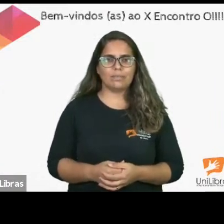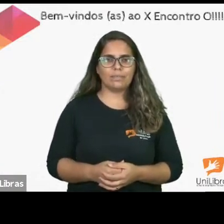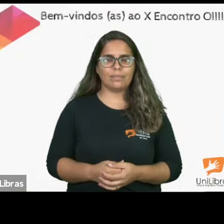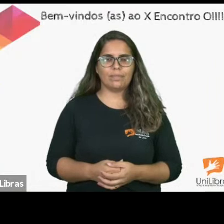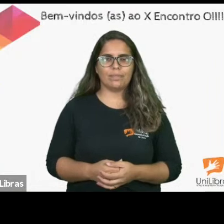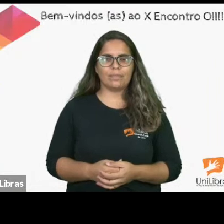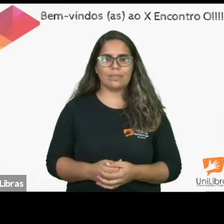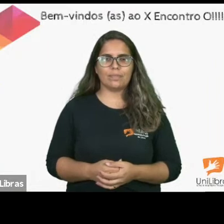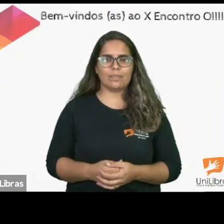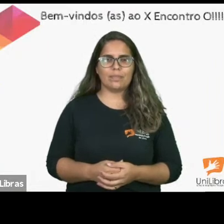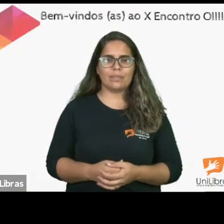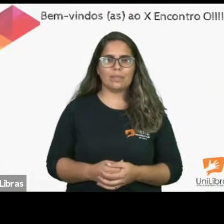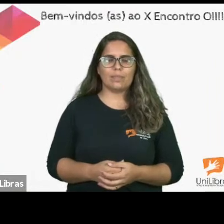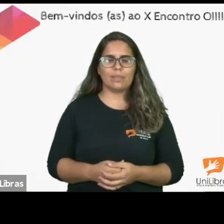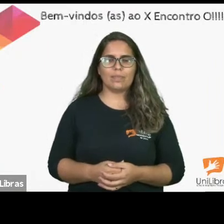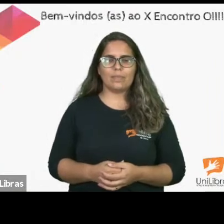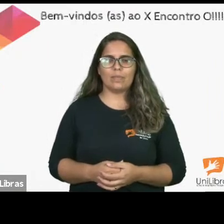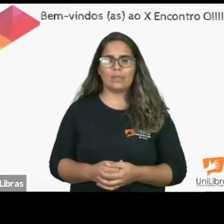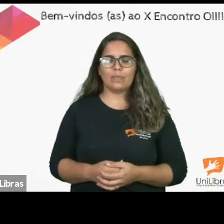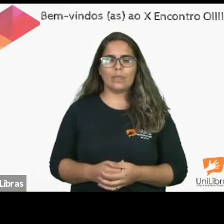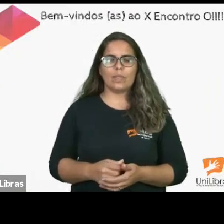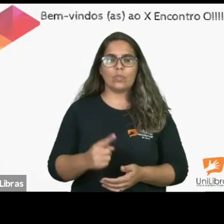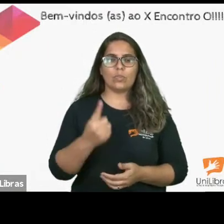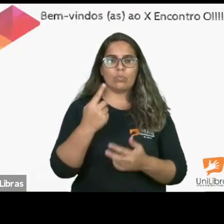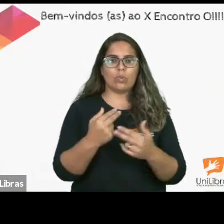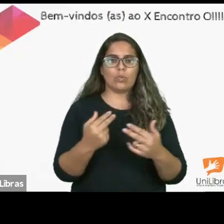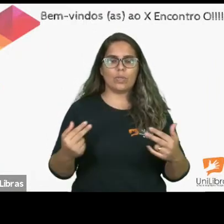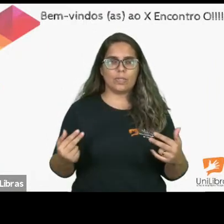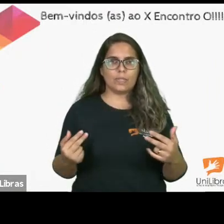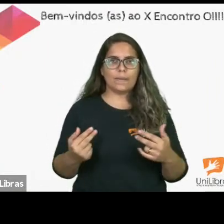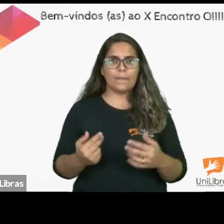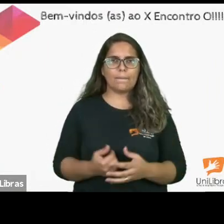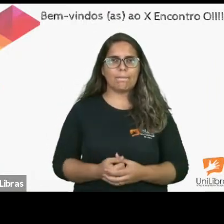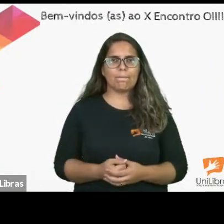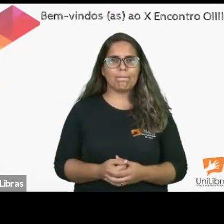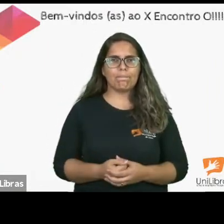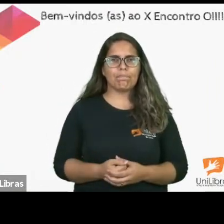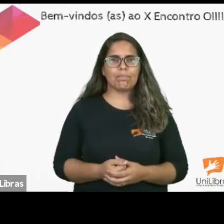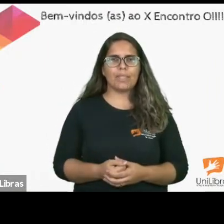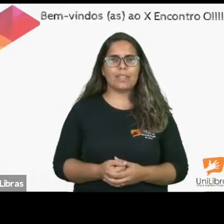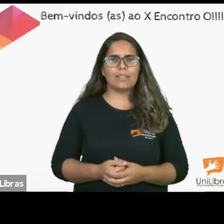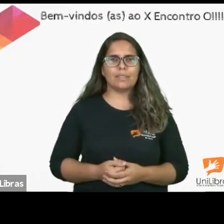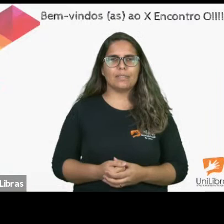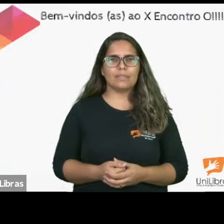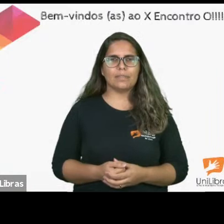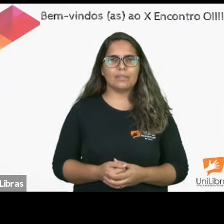Un niño en la escuela. En la escuela